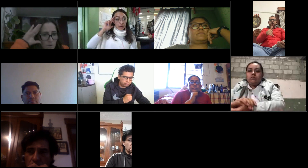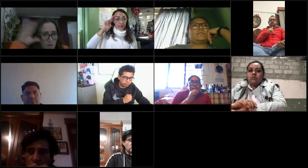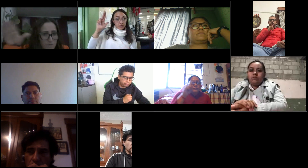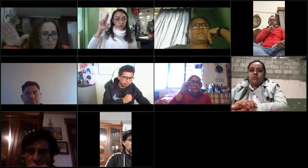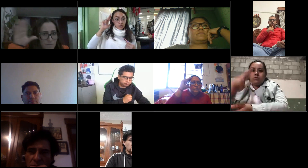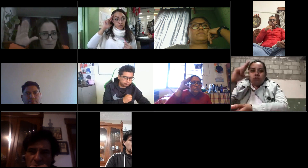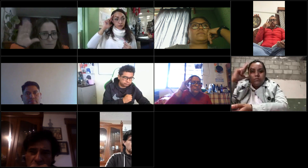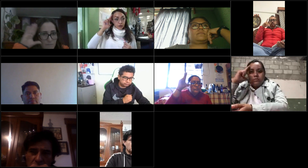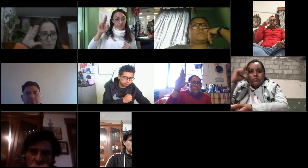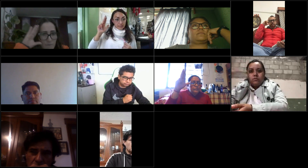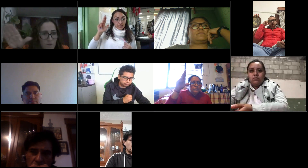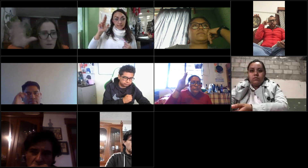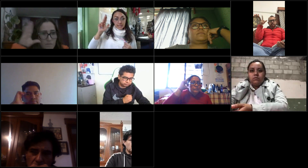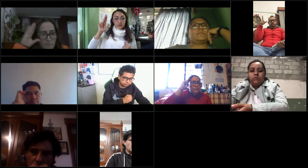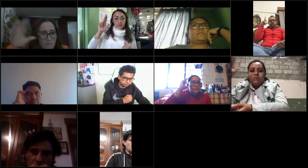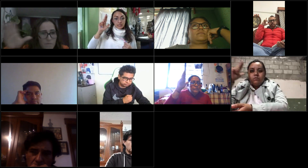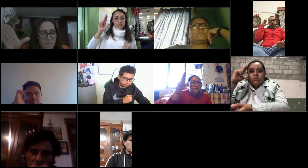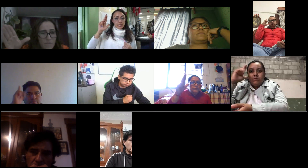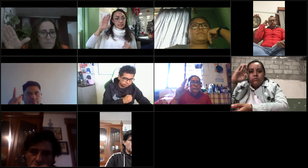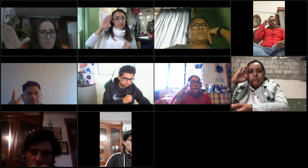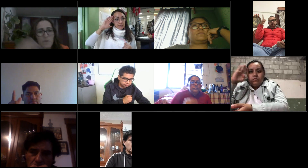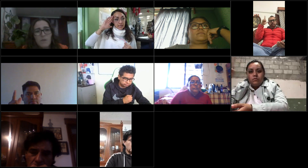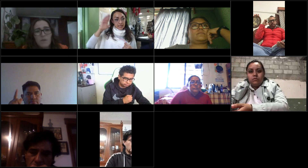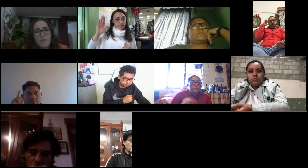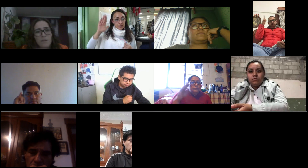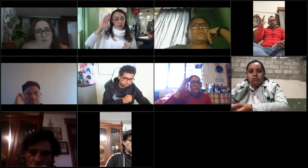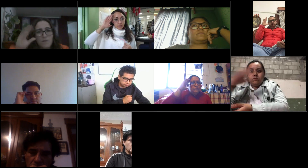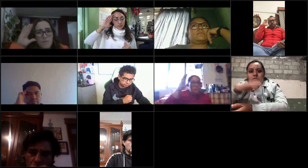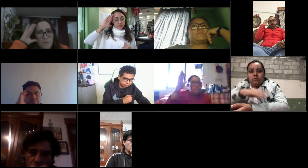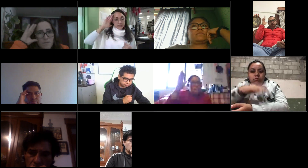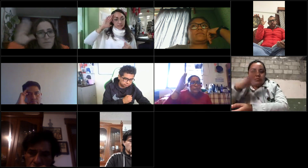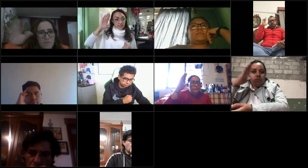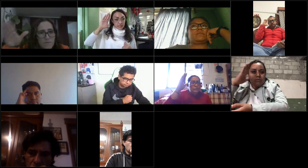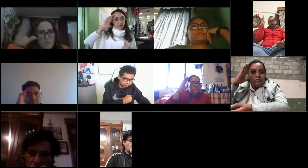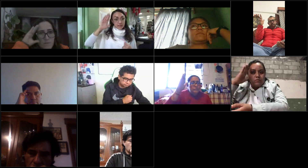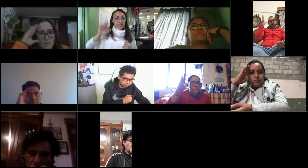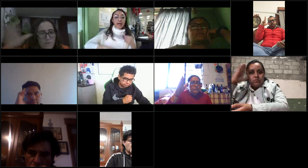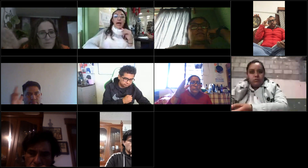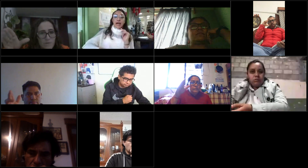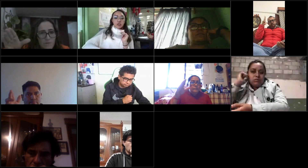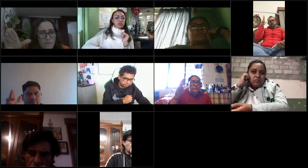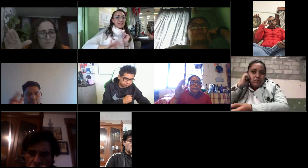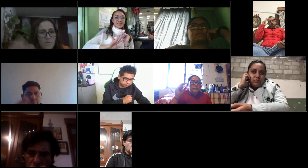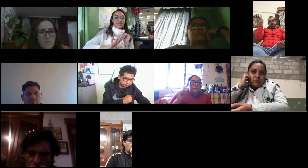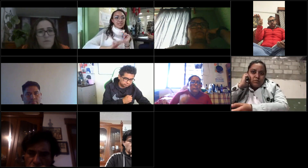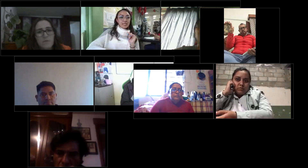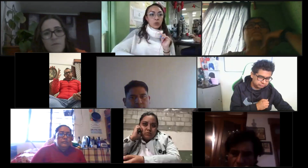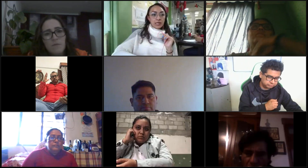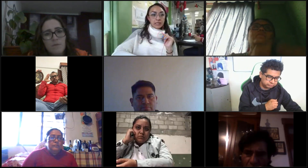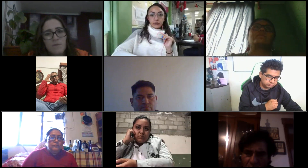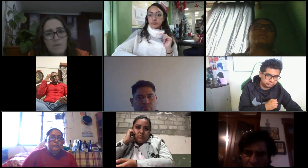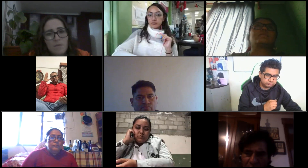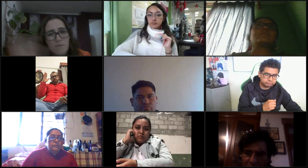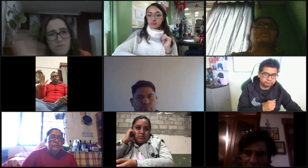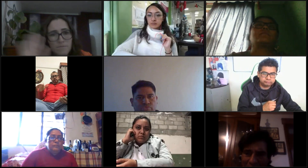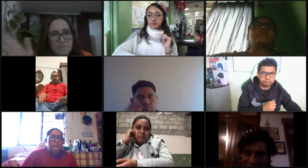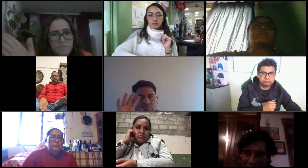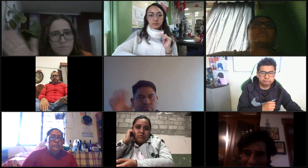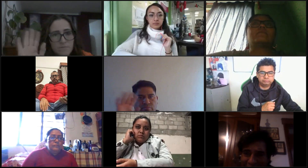Vimos hola con sus dos formas, esta con la letra H y esta con la palma extendida. Adiós se dice